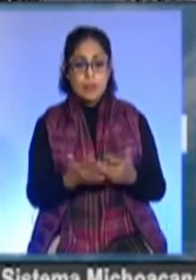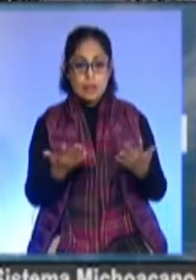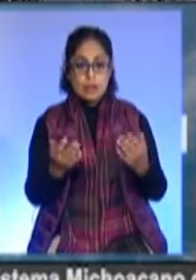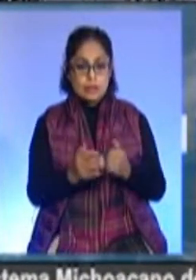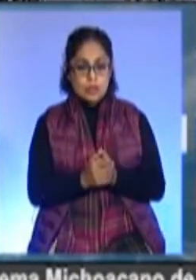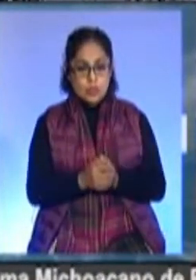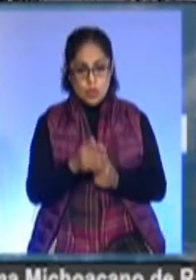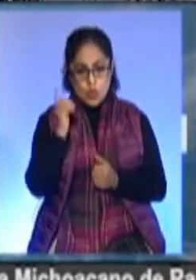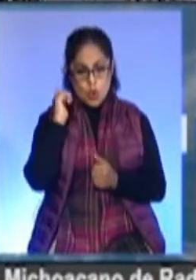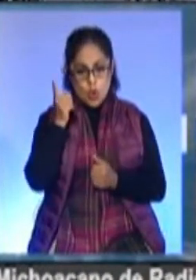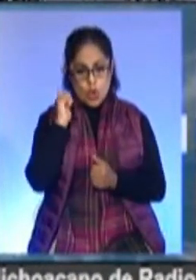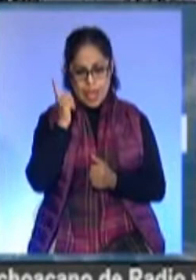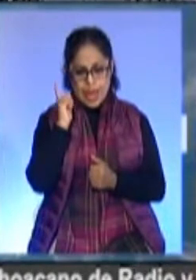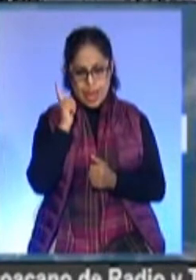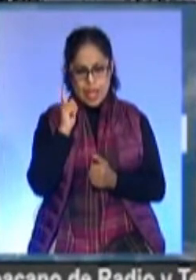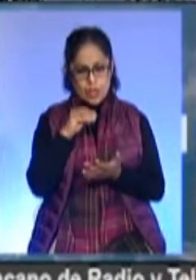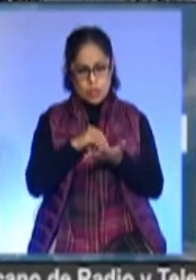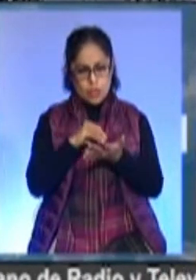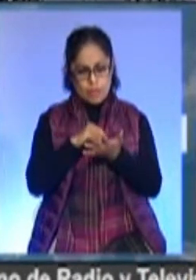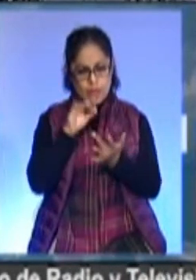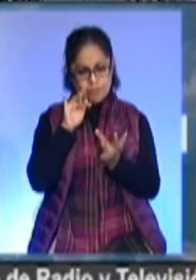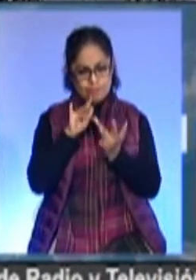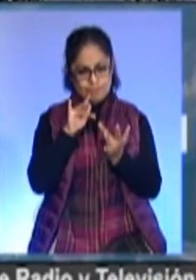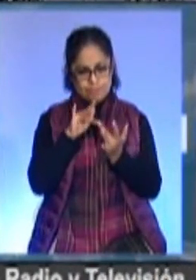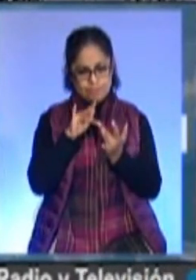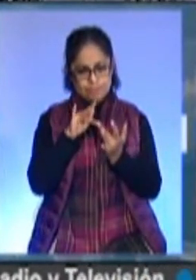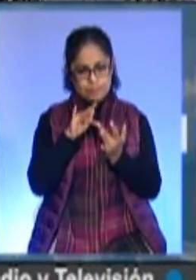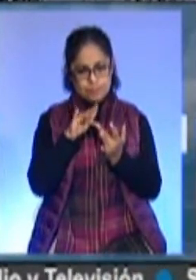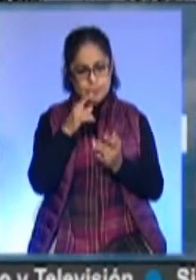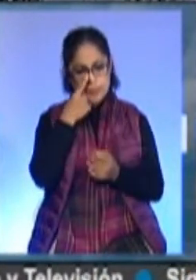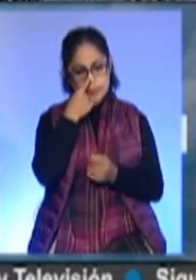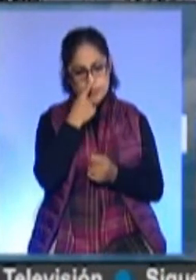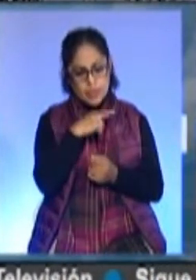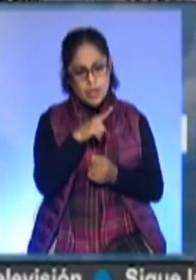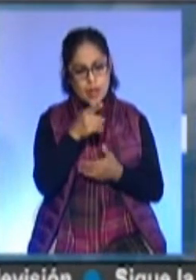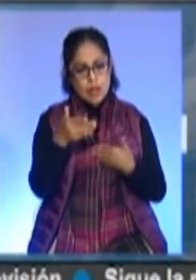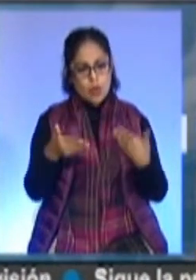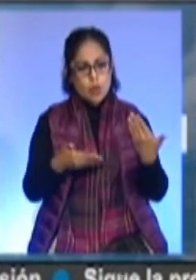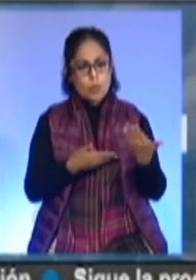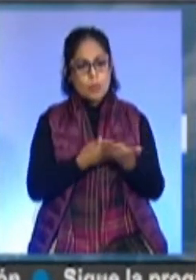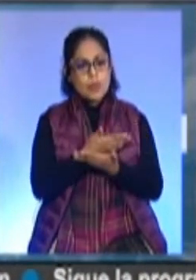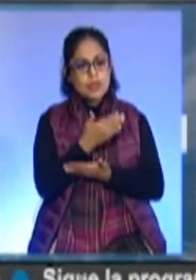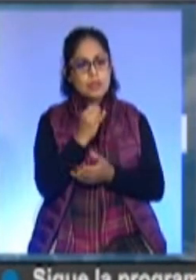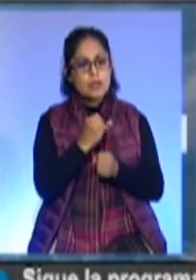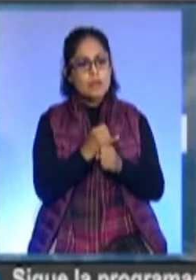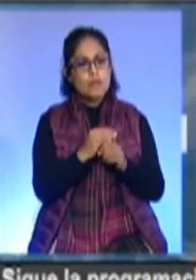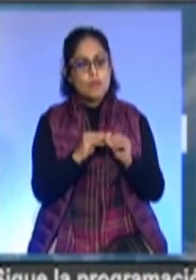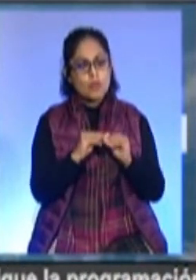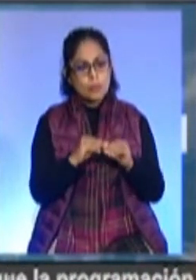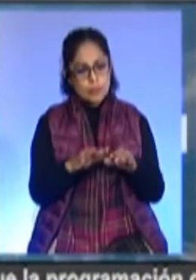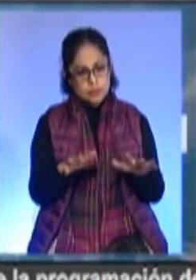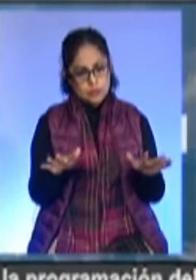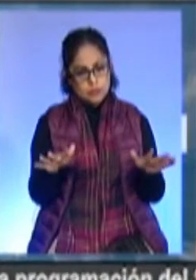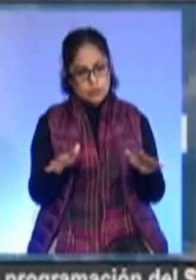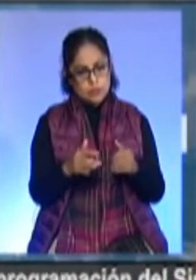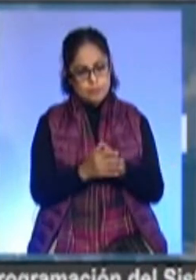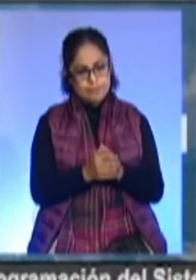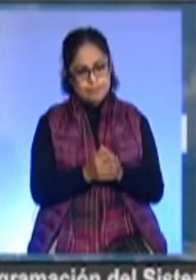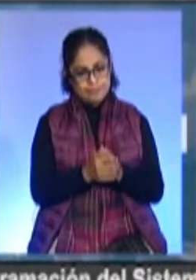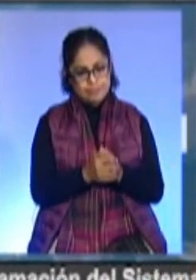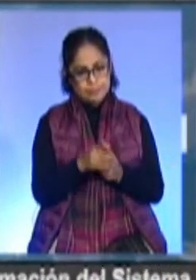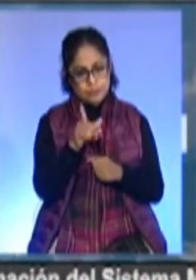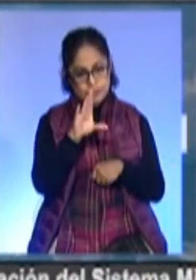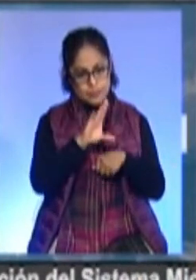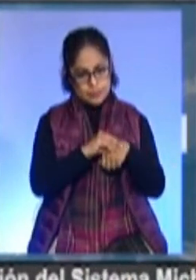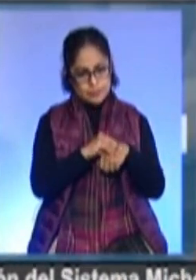ojalá podamos mantener esta comunicación a través de este espacio público para compartir esta información y pues nos mantenemos en contacto si usted nos